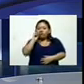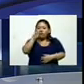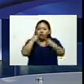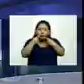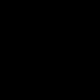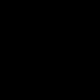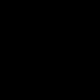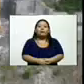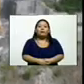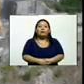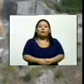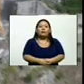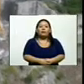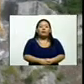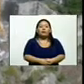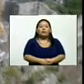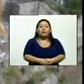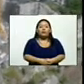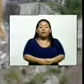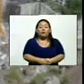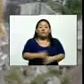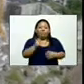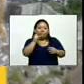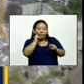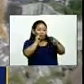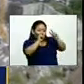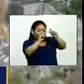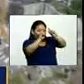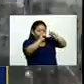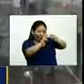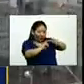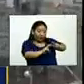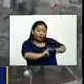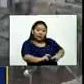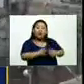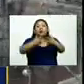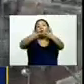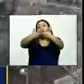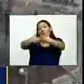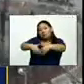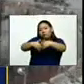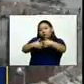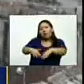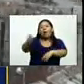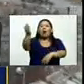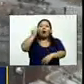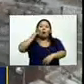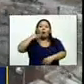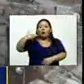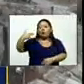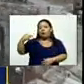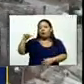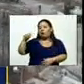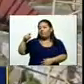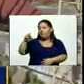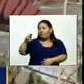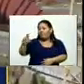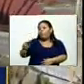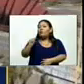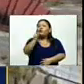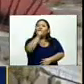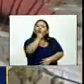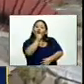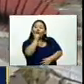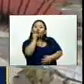en el siguiente reporte. Los indicios de corrupción de la presa de El Chaparral ensombrecen aún más este